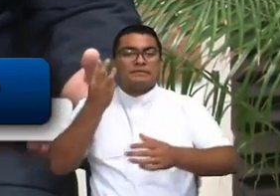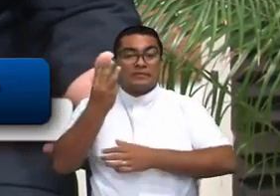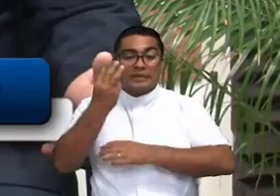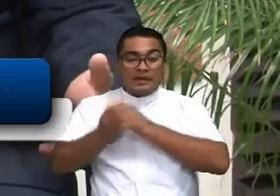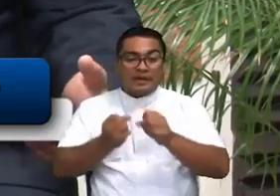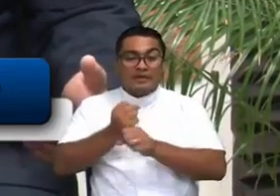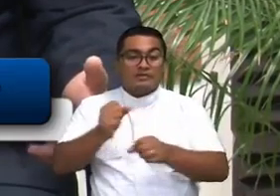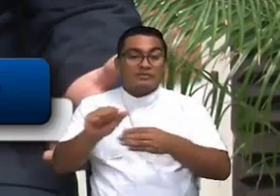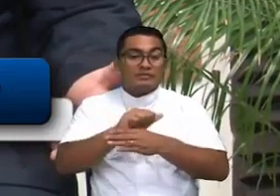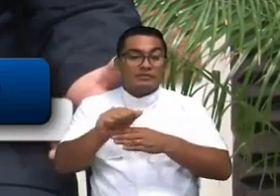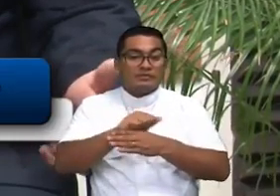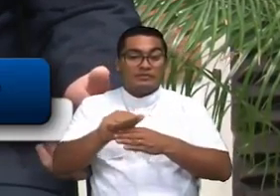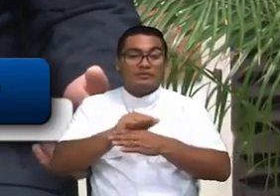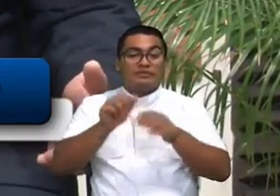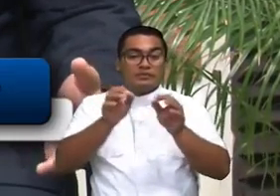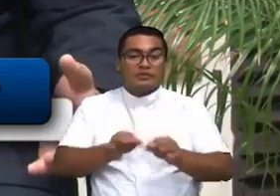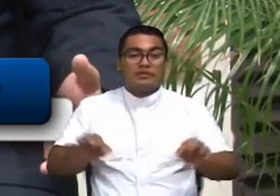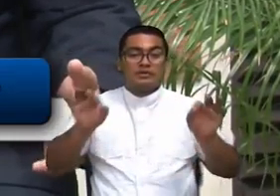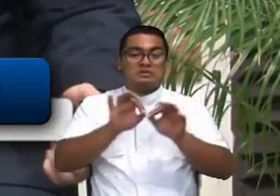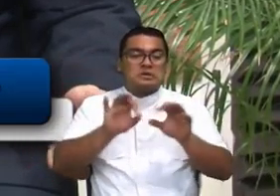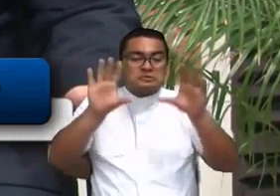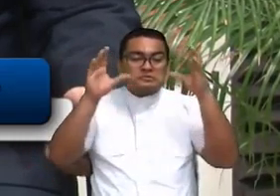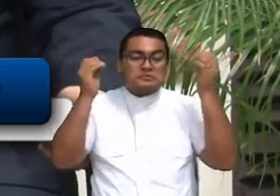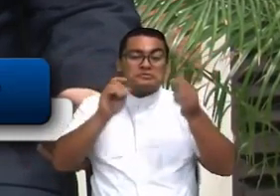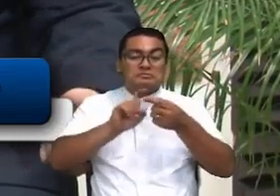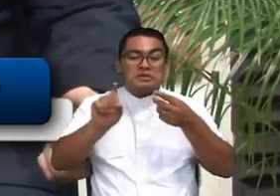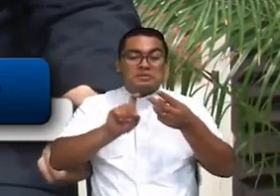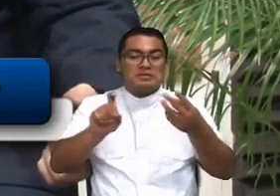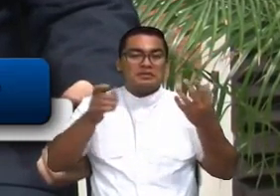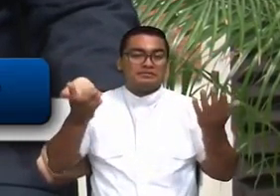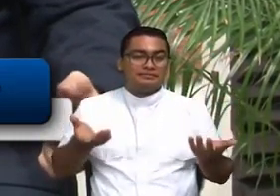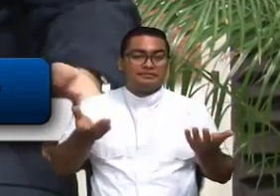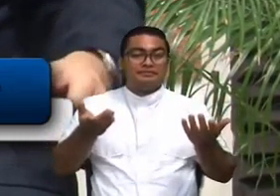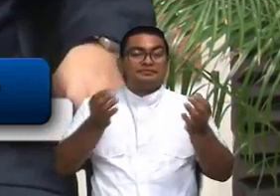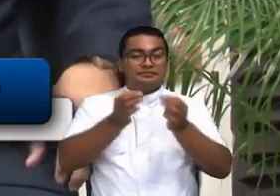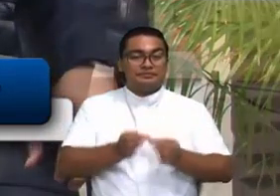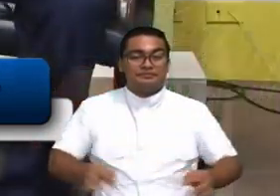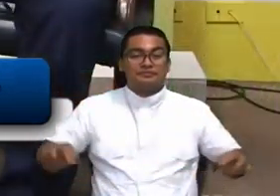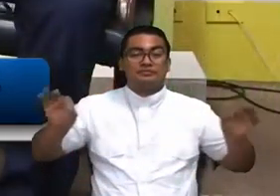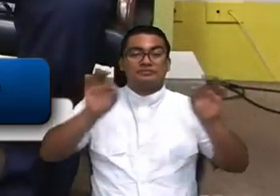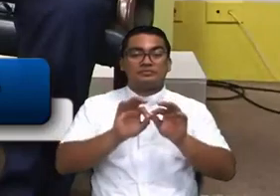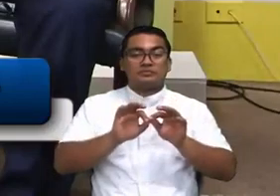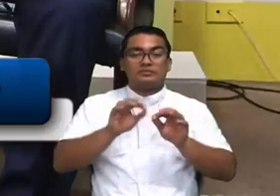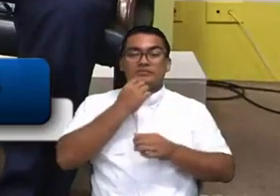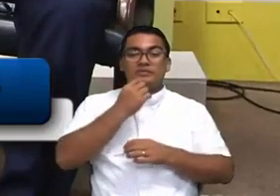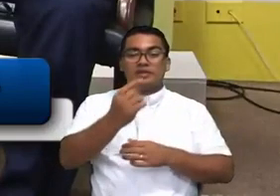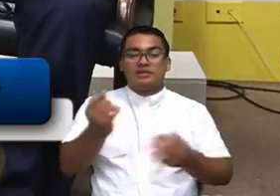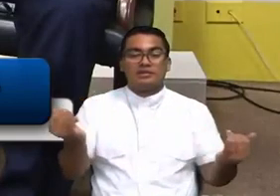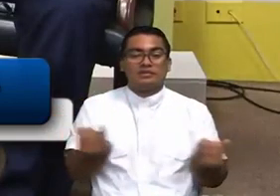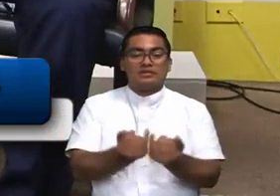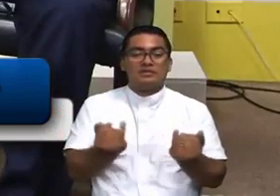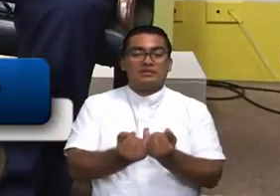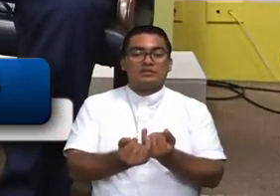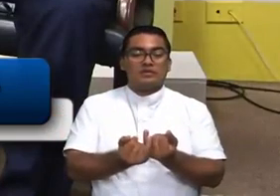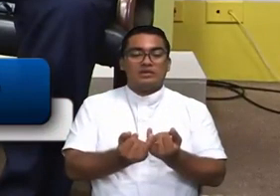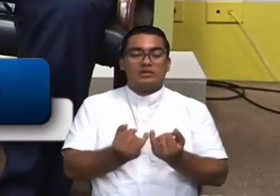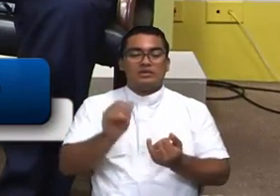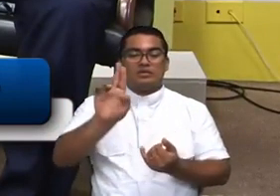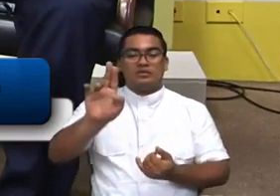no un ultrasonografista que pues hizo un cursito de 3 meses. Ok, eso es importante. Sí. Igual también, doctor, el ultrasonido